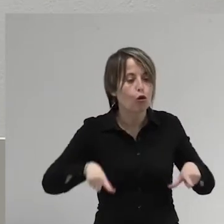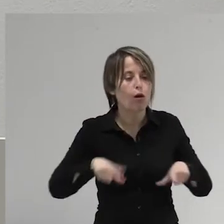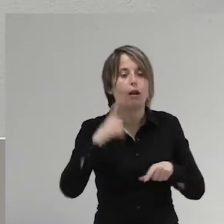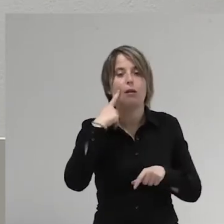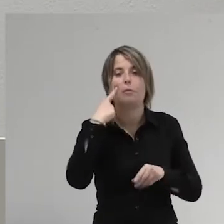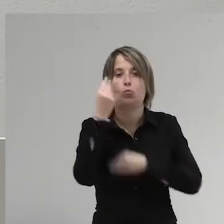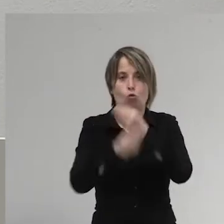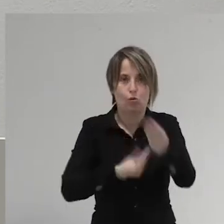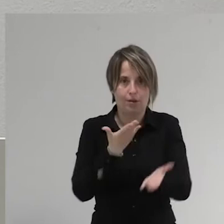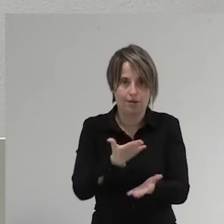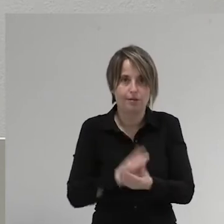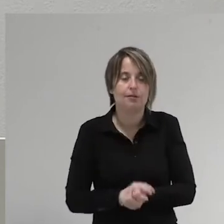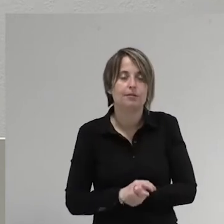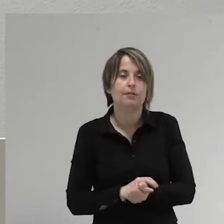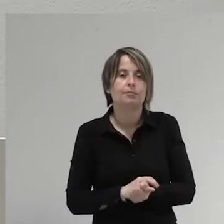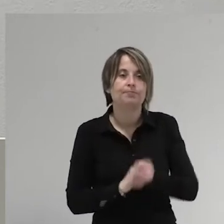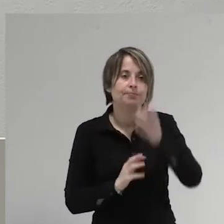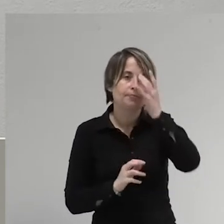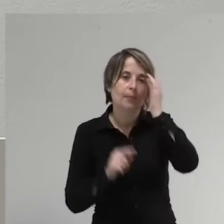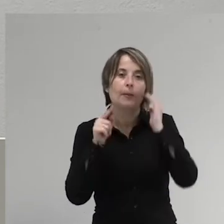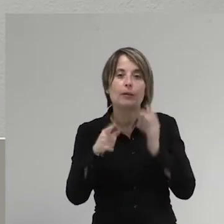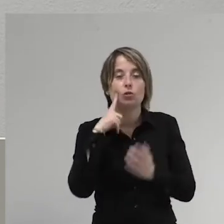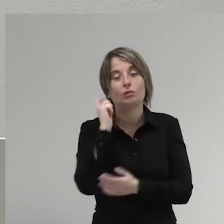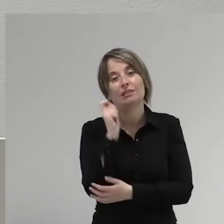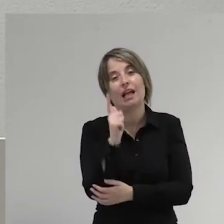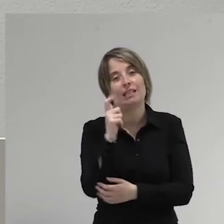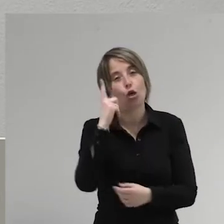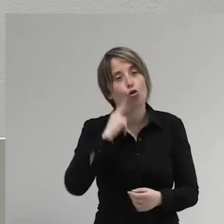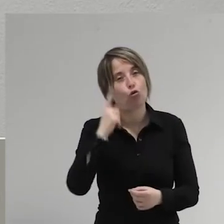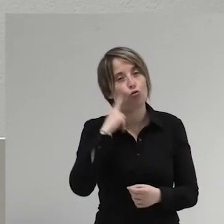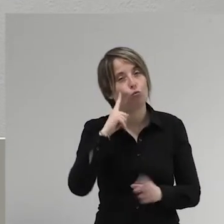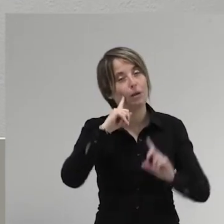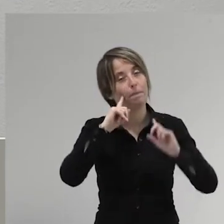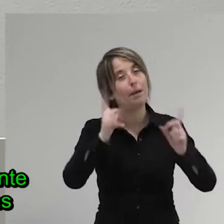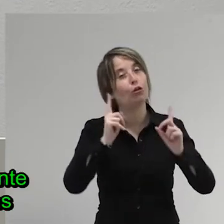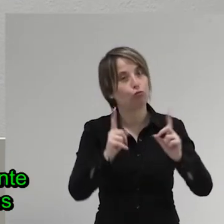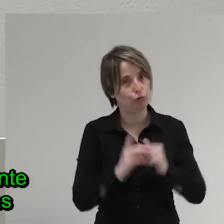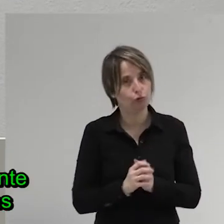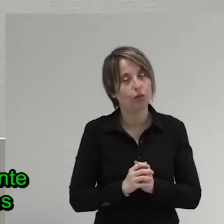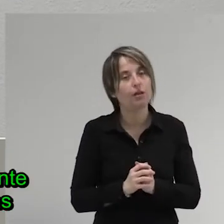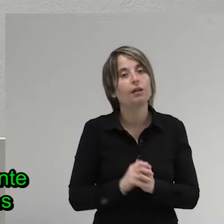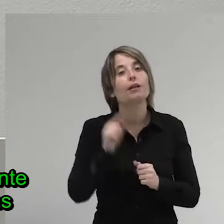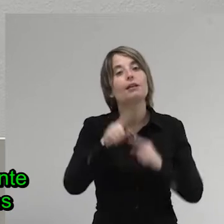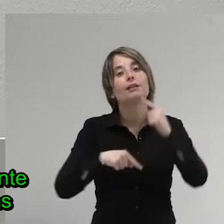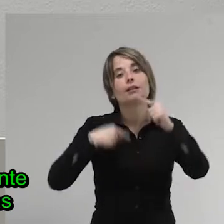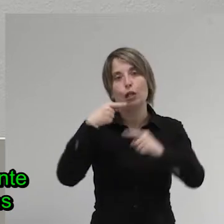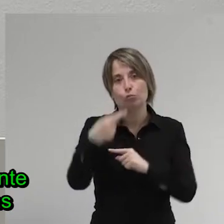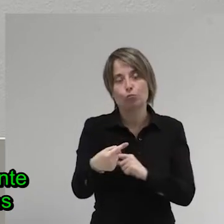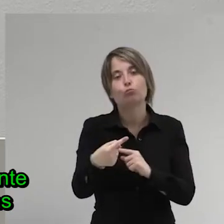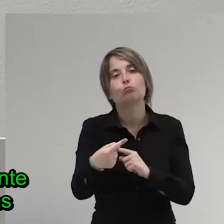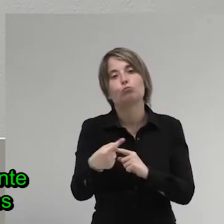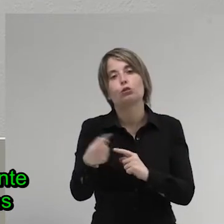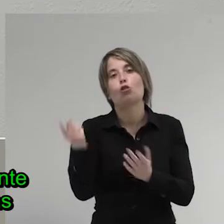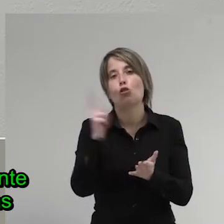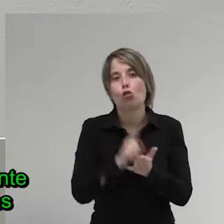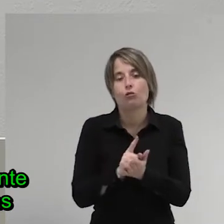hace esto. Y eso es una dinámica profundamente peligrosa, que además pues lo que hace es precisamente como volver